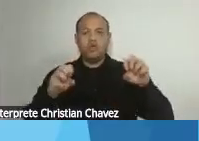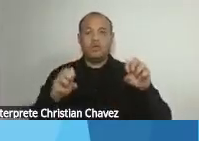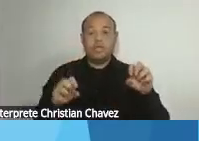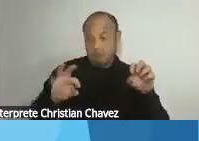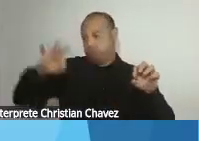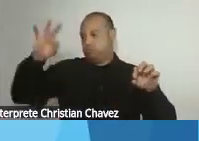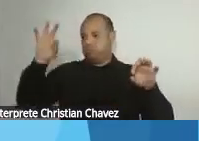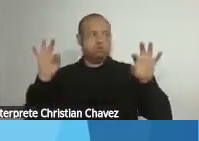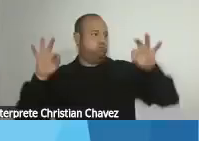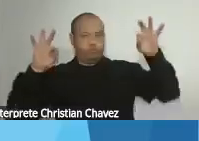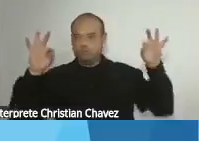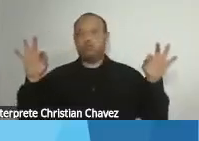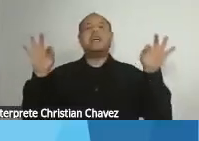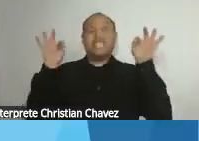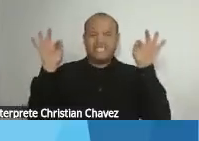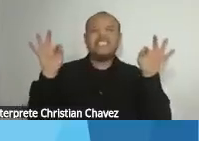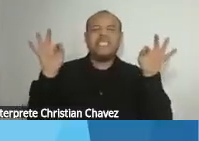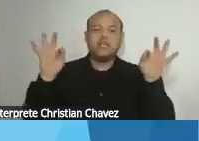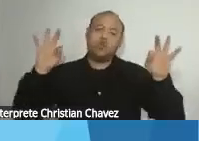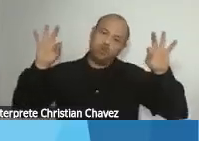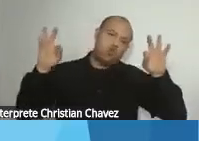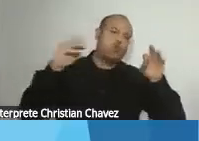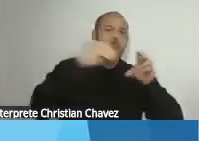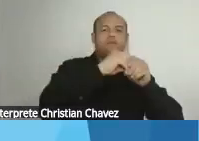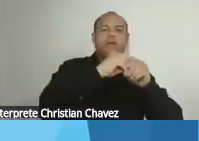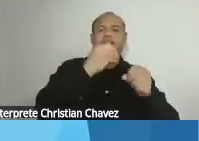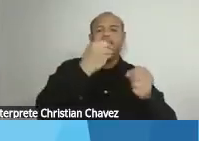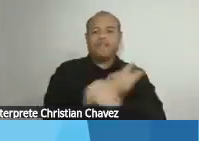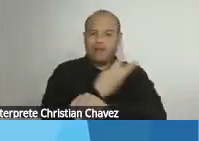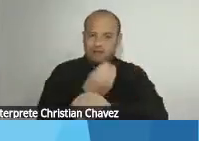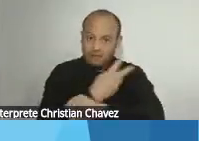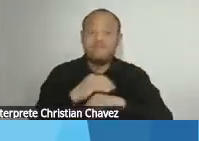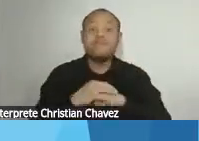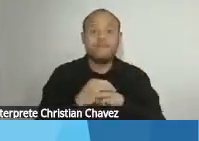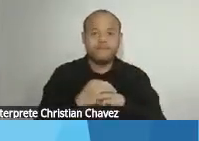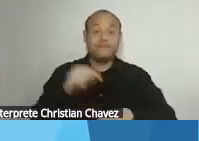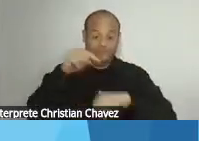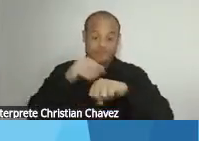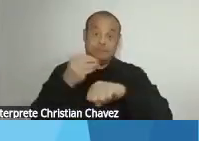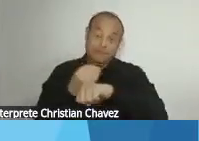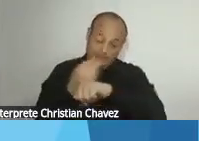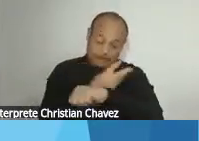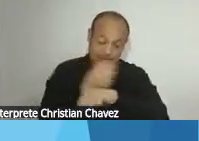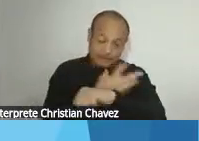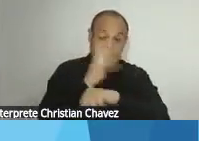Entonces, una vez la glucosa en la sangre se distribuye pues a todas las